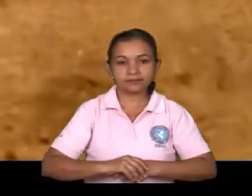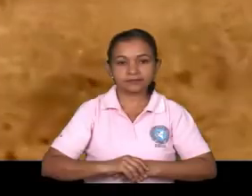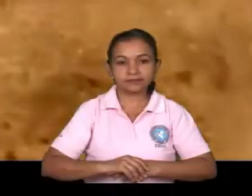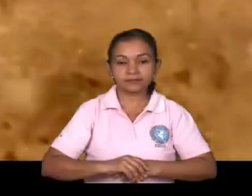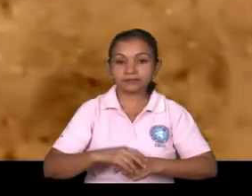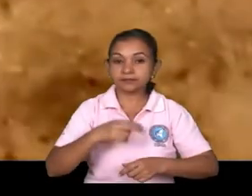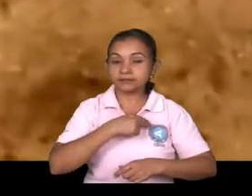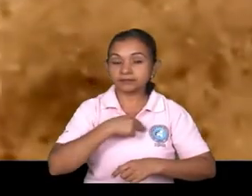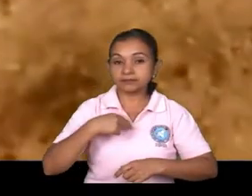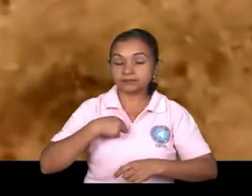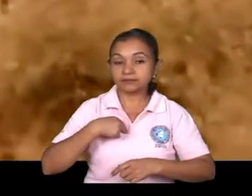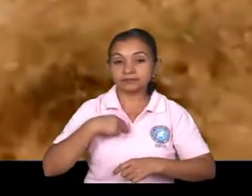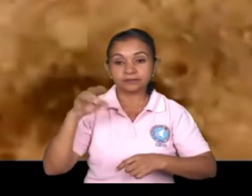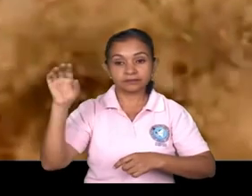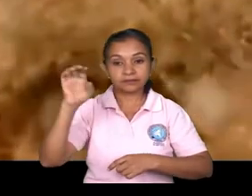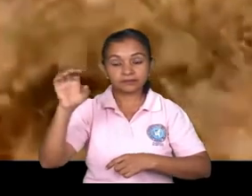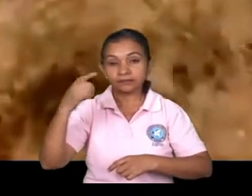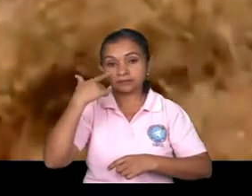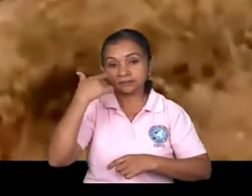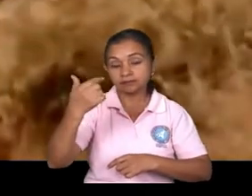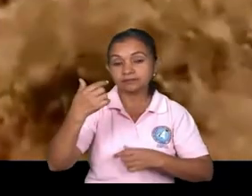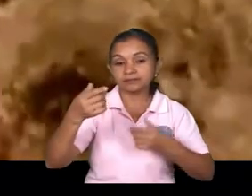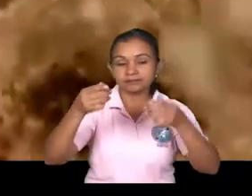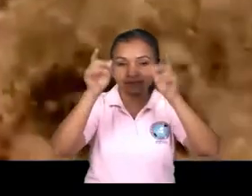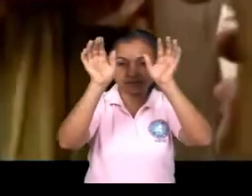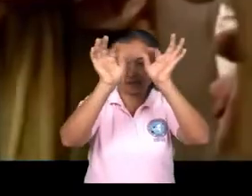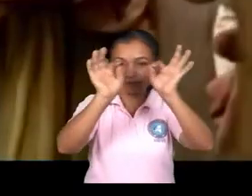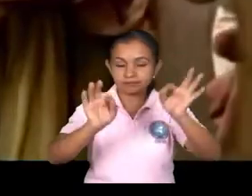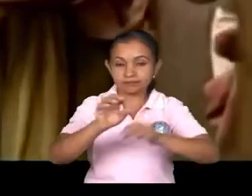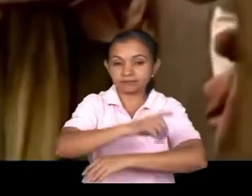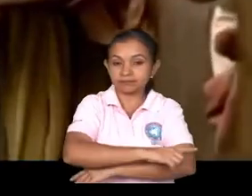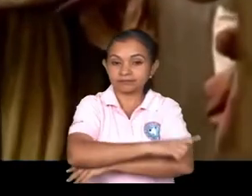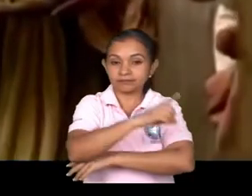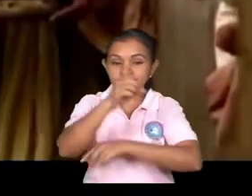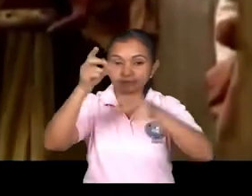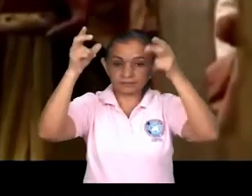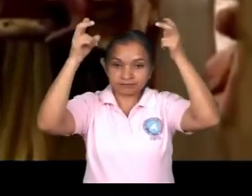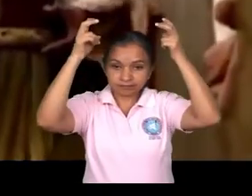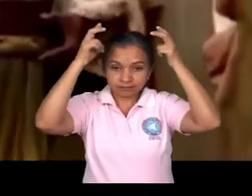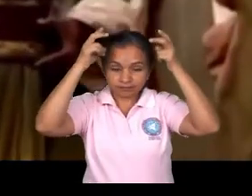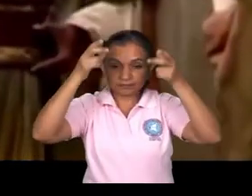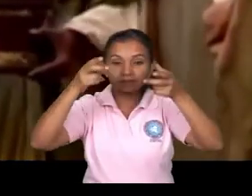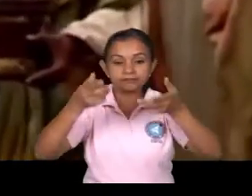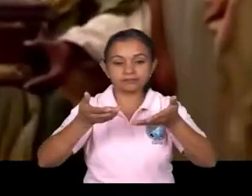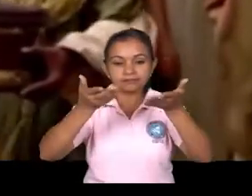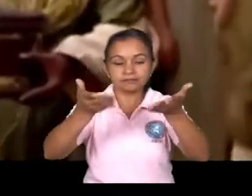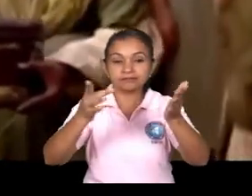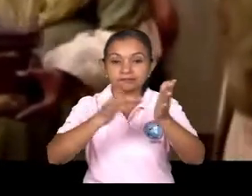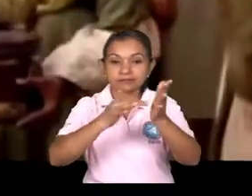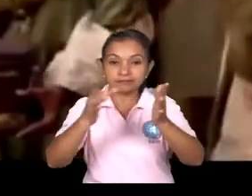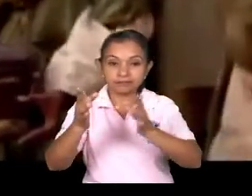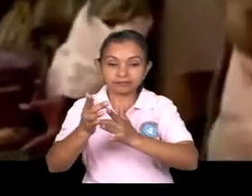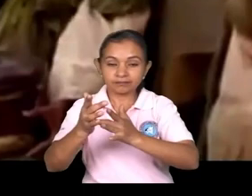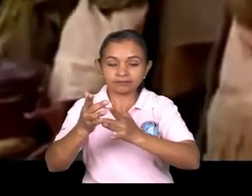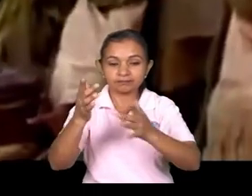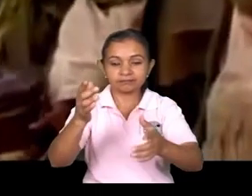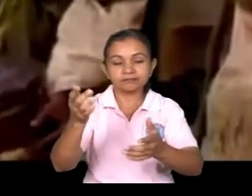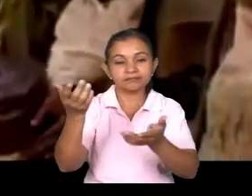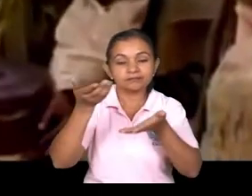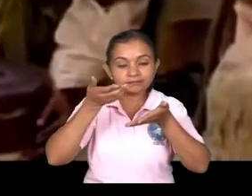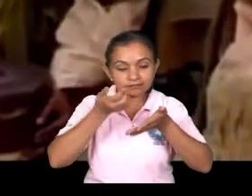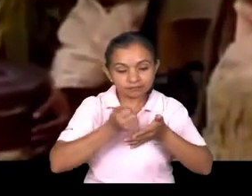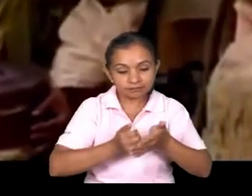Cada 6 de enero se celebra el conocido Día de los Reyes Magos. Estos hombres se presentaron con regalos ante Jesús cuando el Salvador vino al